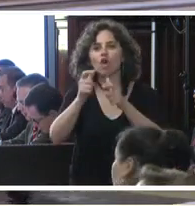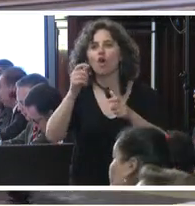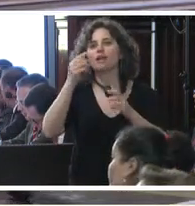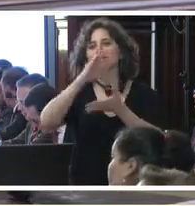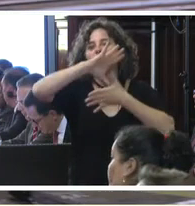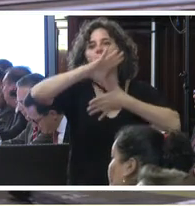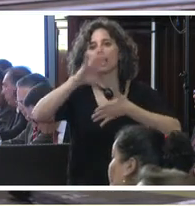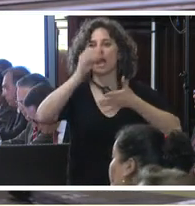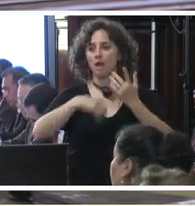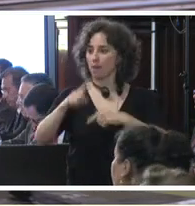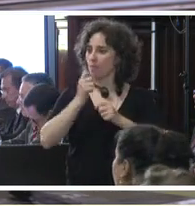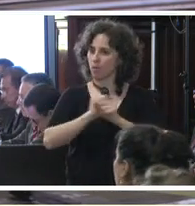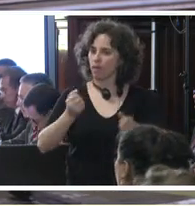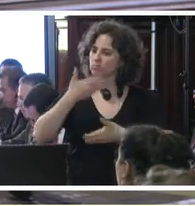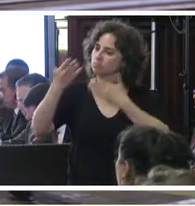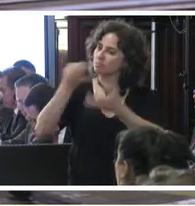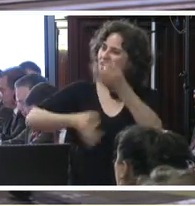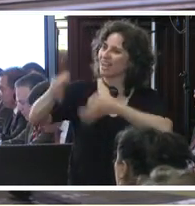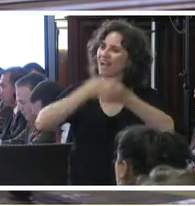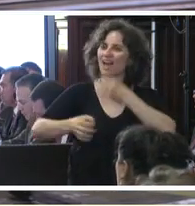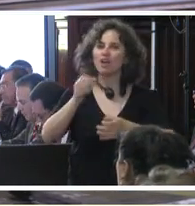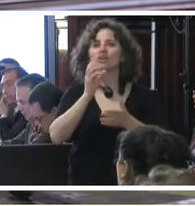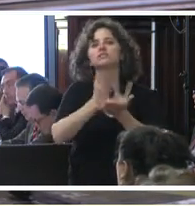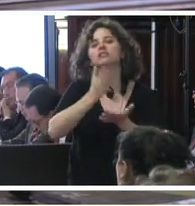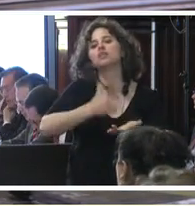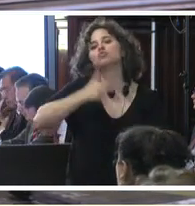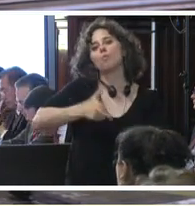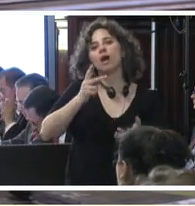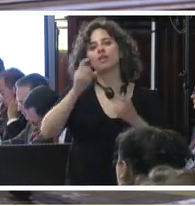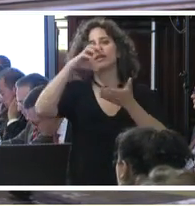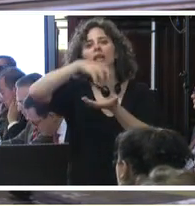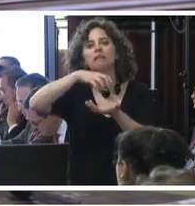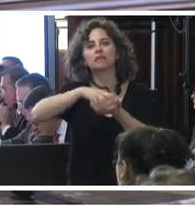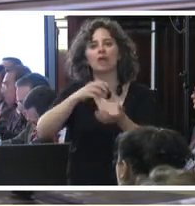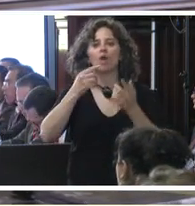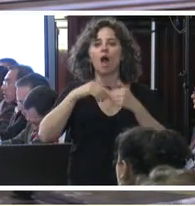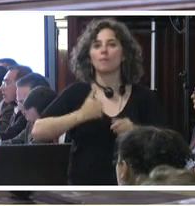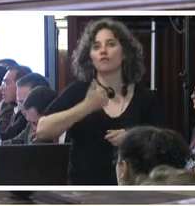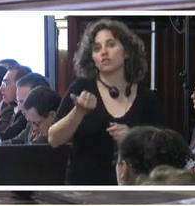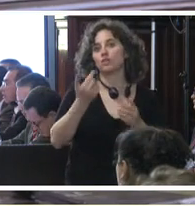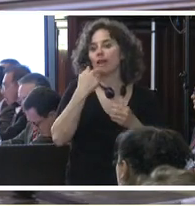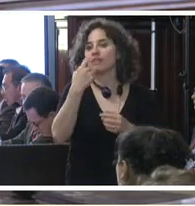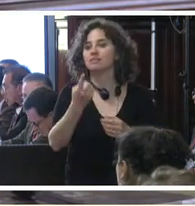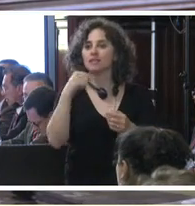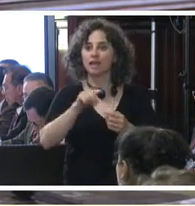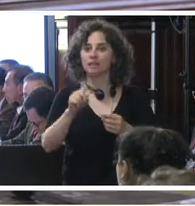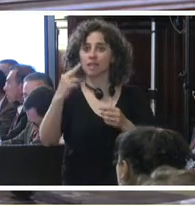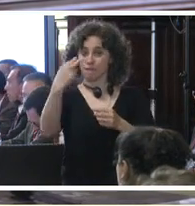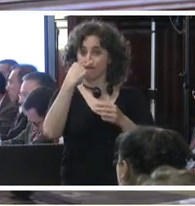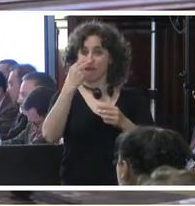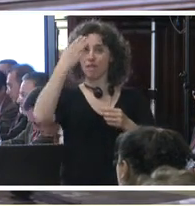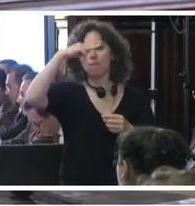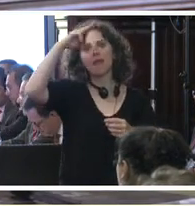para exponer la situación de los derechos humanos en el Estado de Coahuila. La audiencia, aprovecho para mencionar que se ve desde la Ciudad de